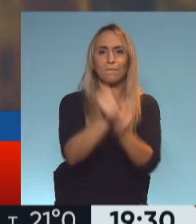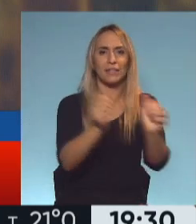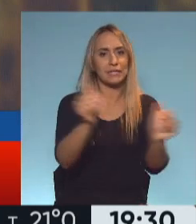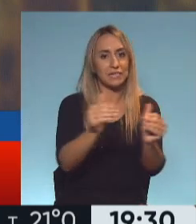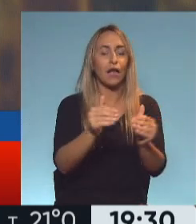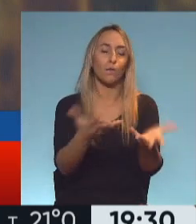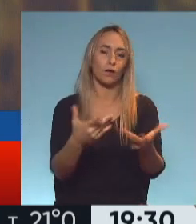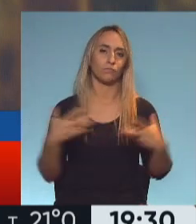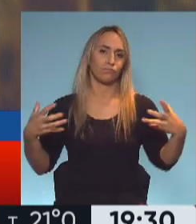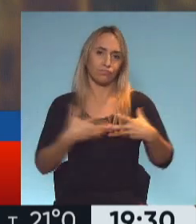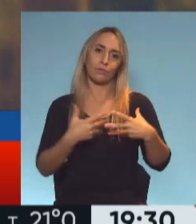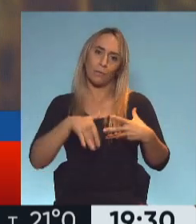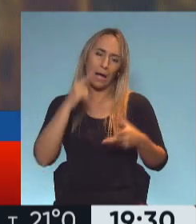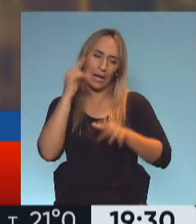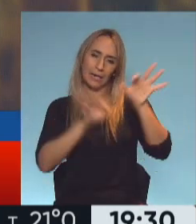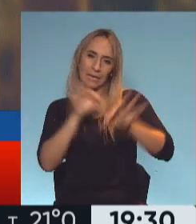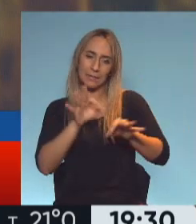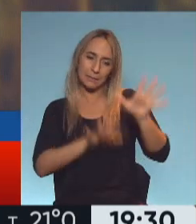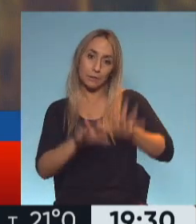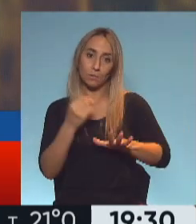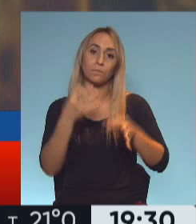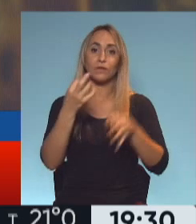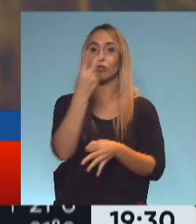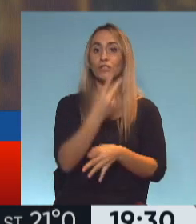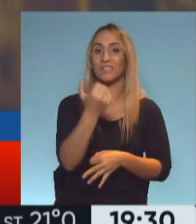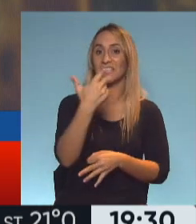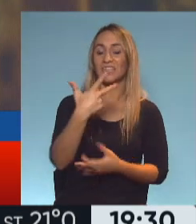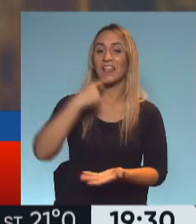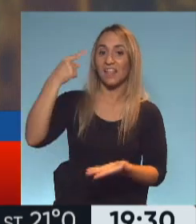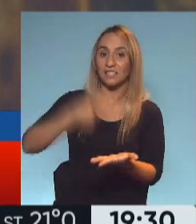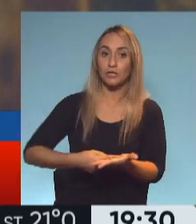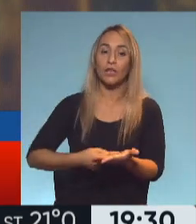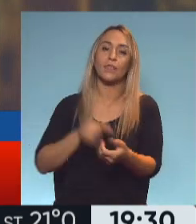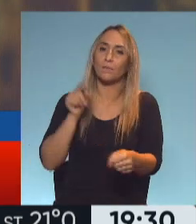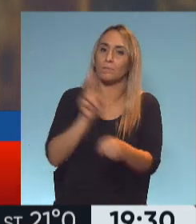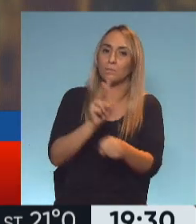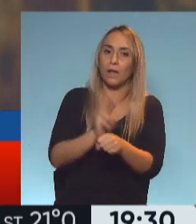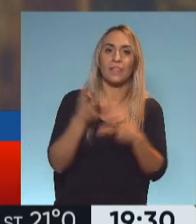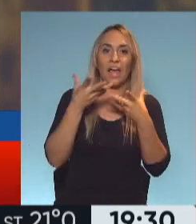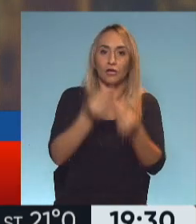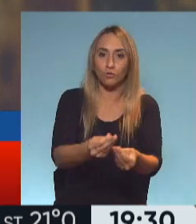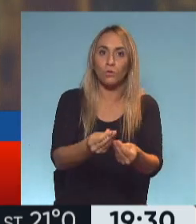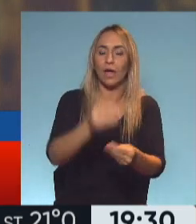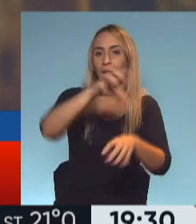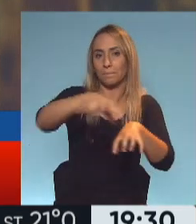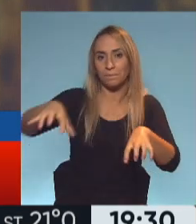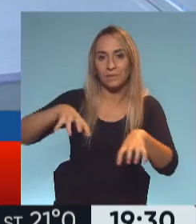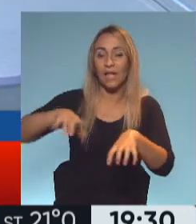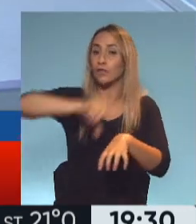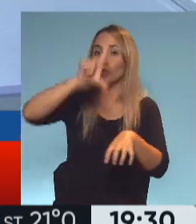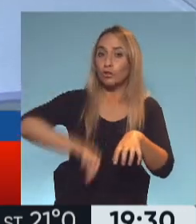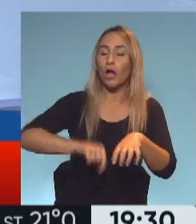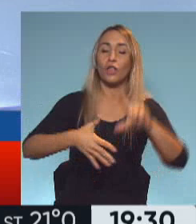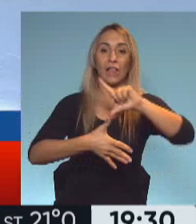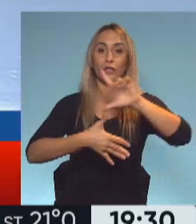lo que habrá que hacer. 263 medidas de protección social se tomaron durante todo 2020 en toda Latinoamérica. Y aún